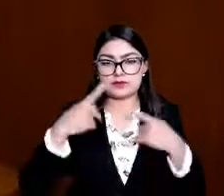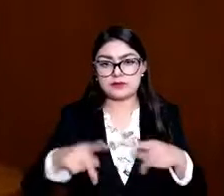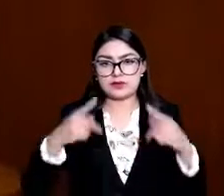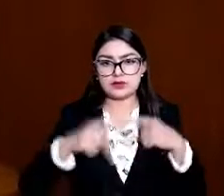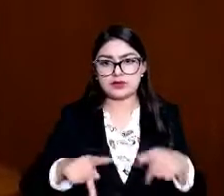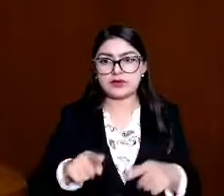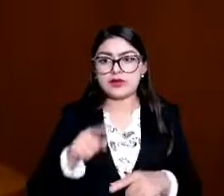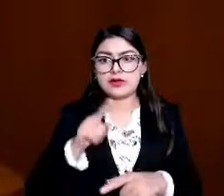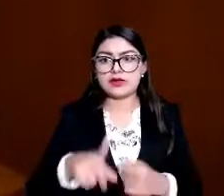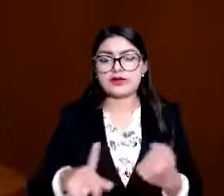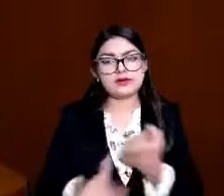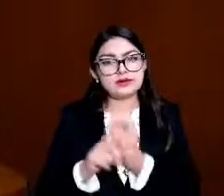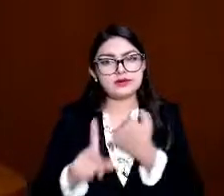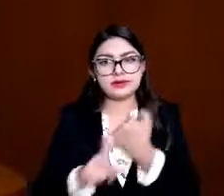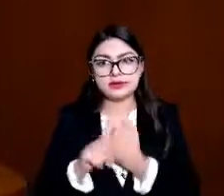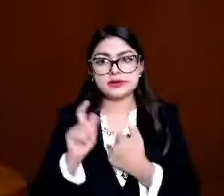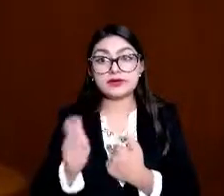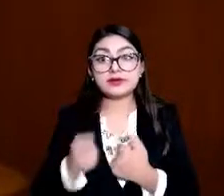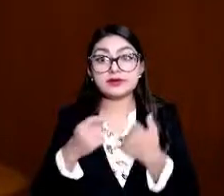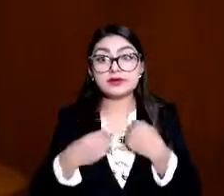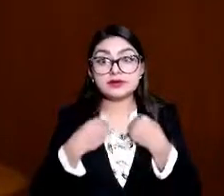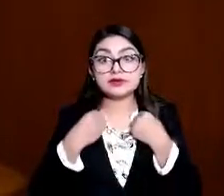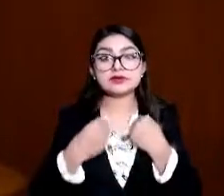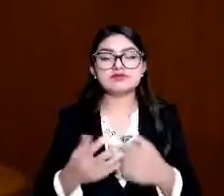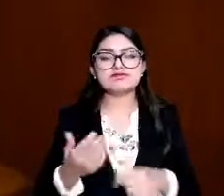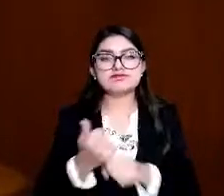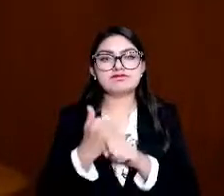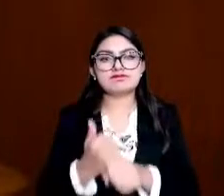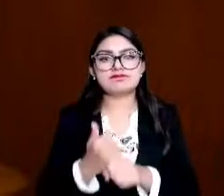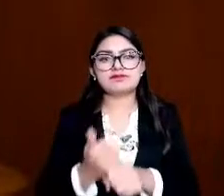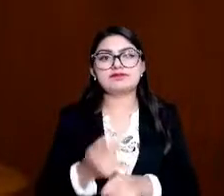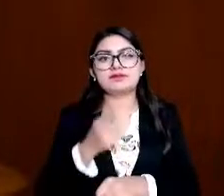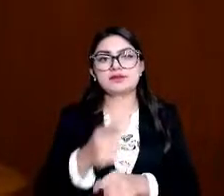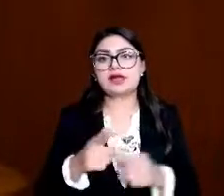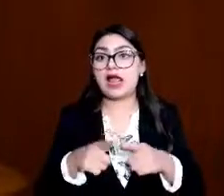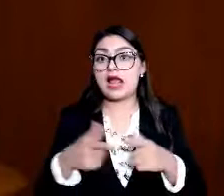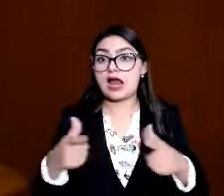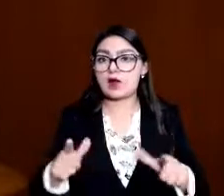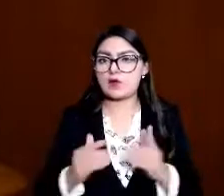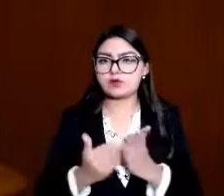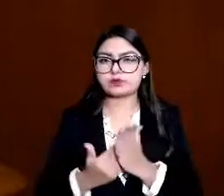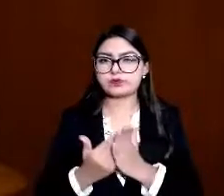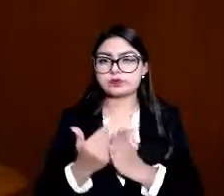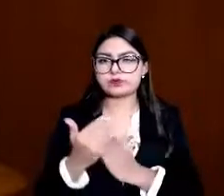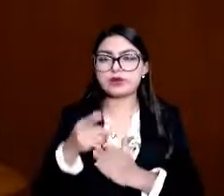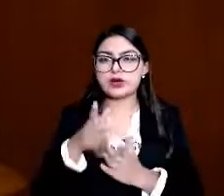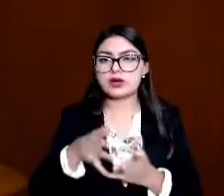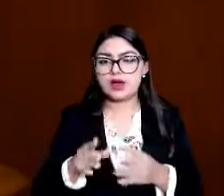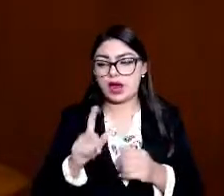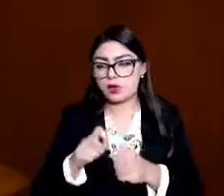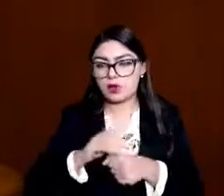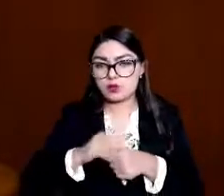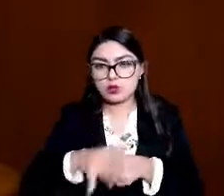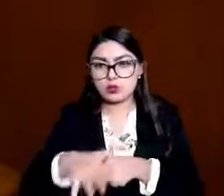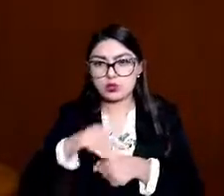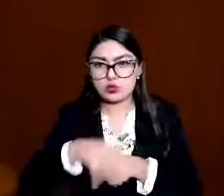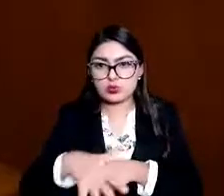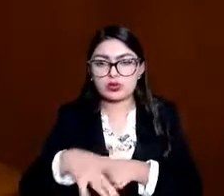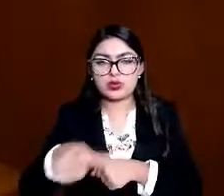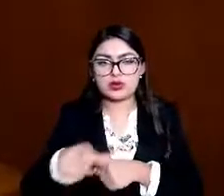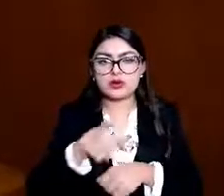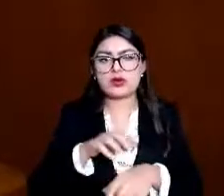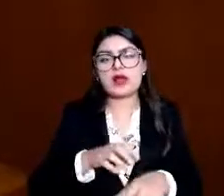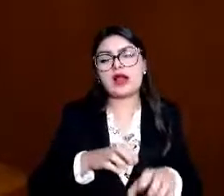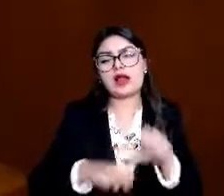terrible inundación. El lago ingresó a sus viviendas por el desbordamiento de un canal del río de la compañía que atraviesa la